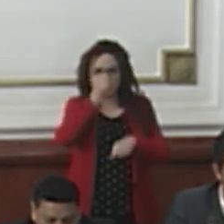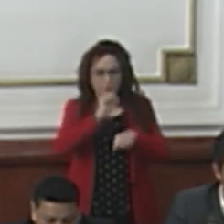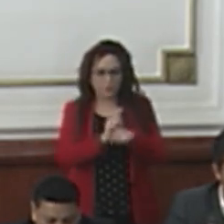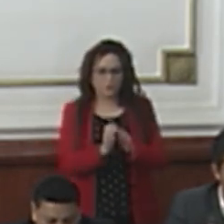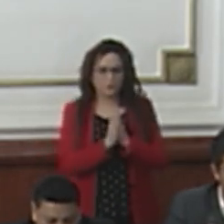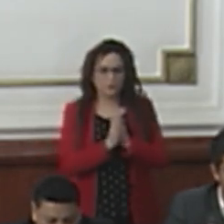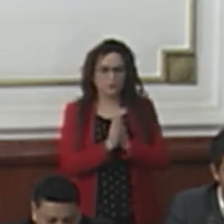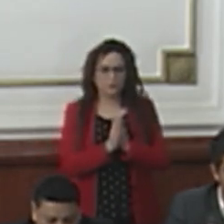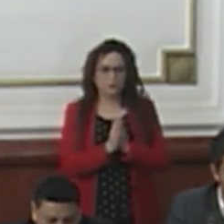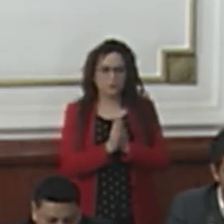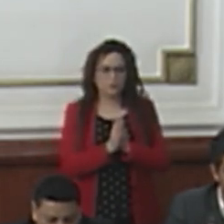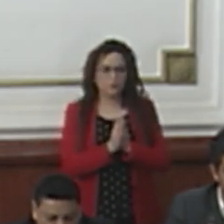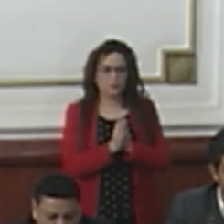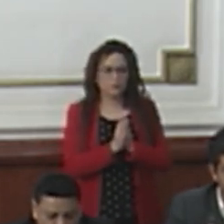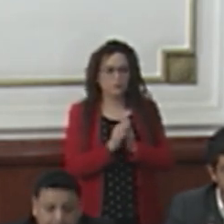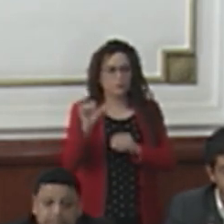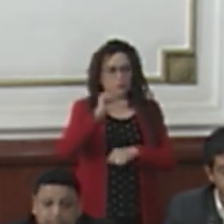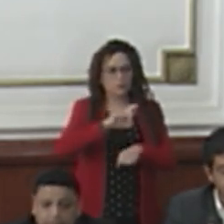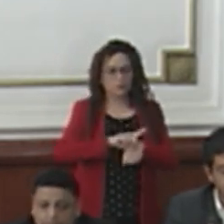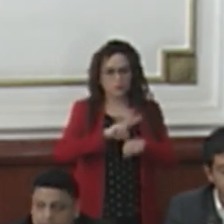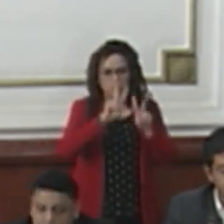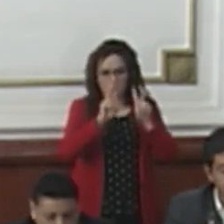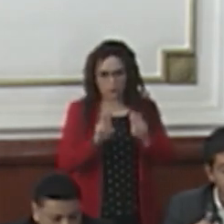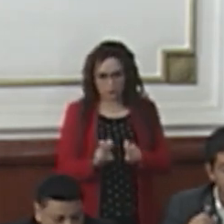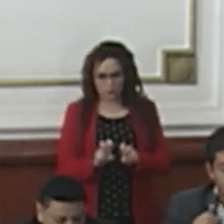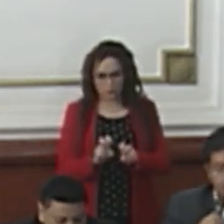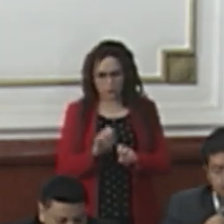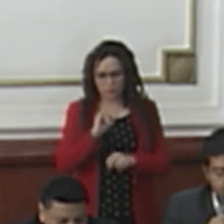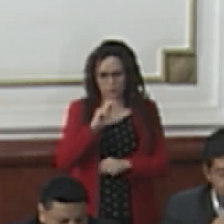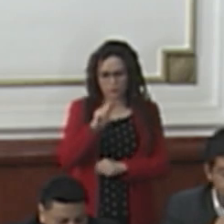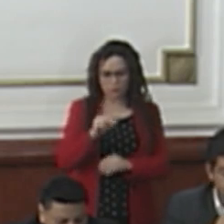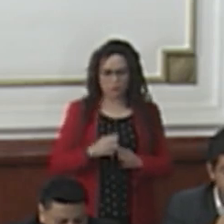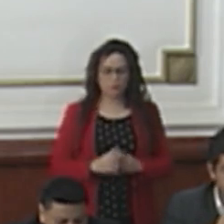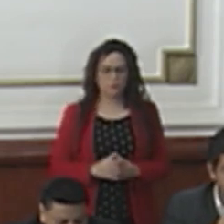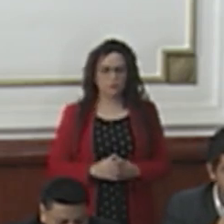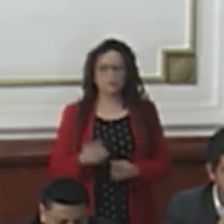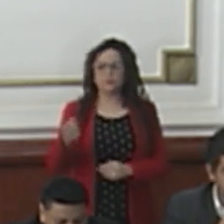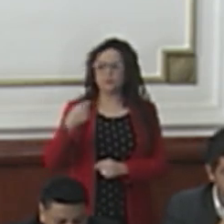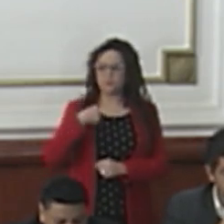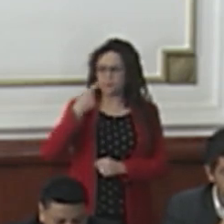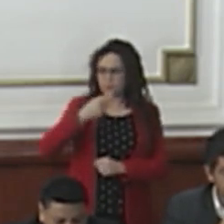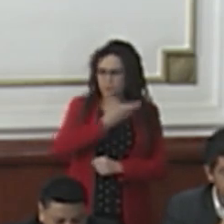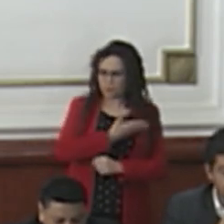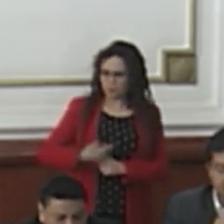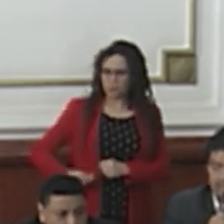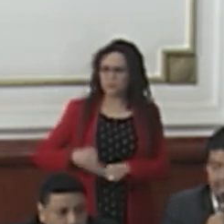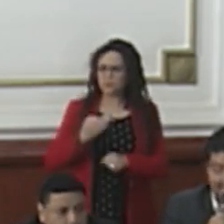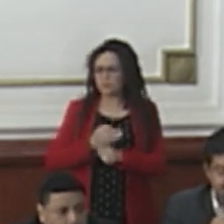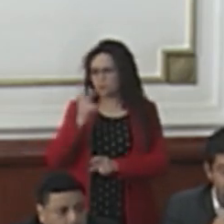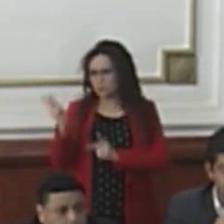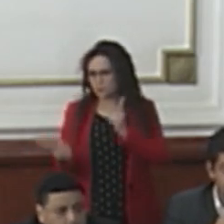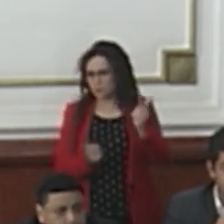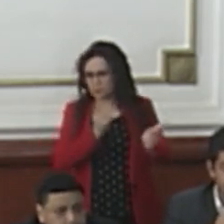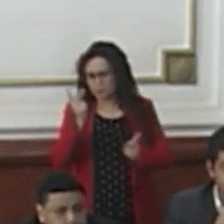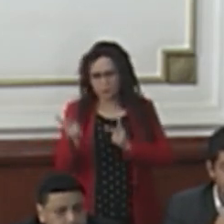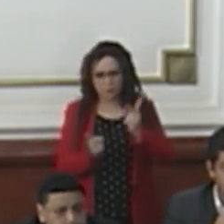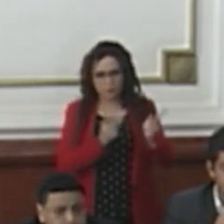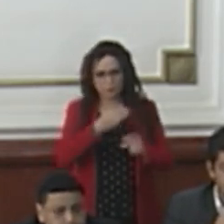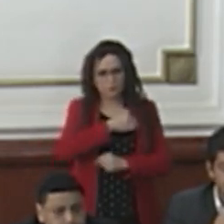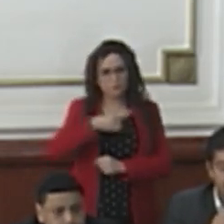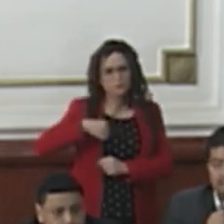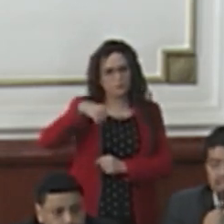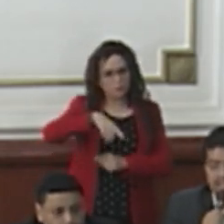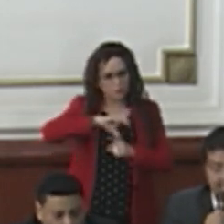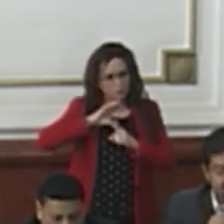de aprobarse la orden del día de esta reunión. Por instrucciones de la presidencia, se consulta a las y los integrantes de la